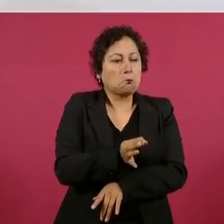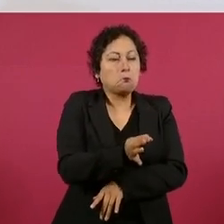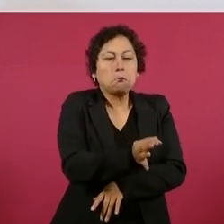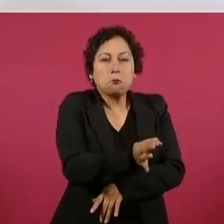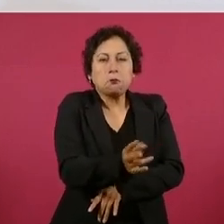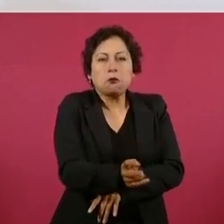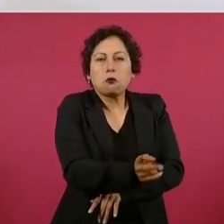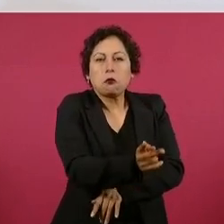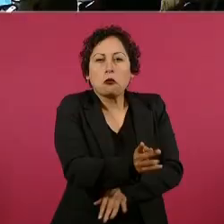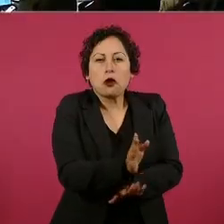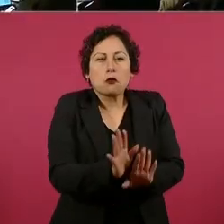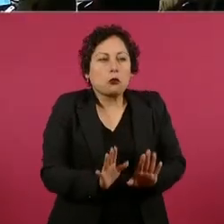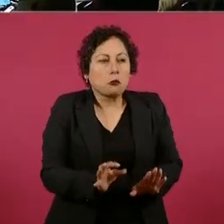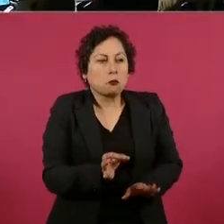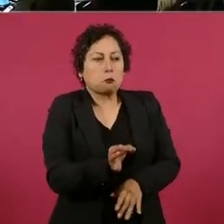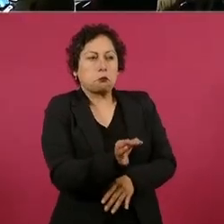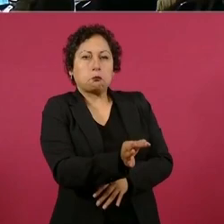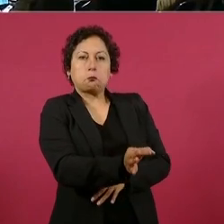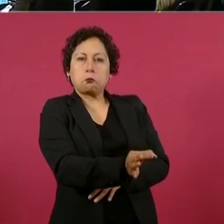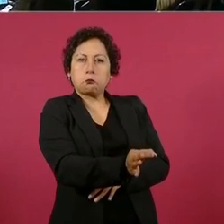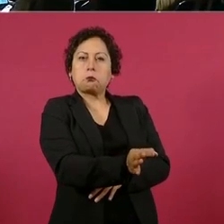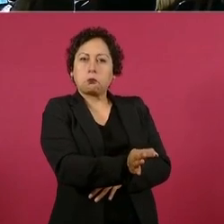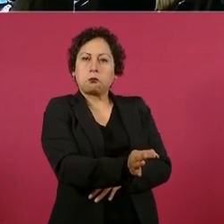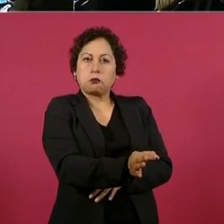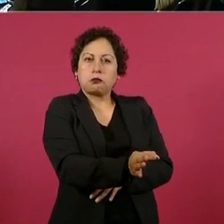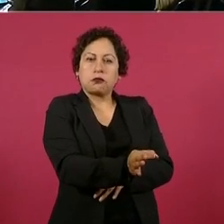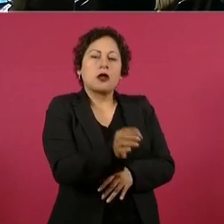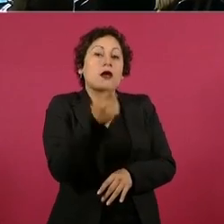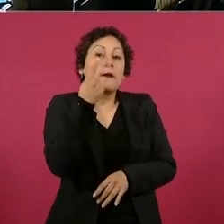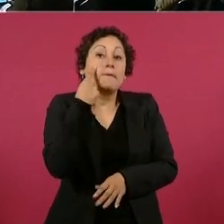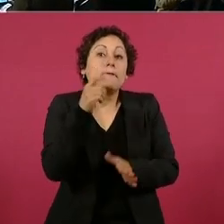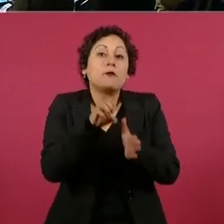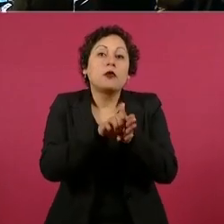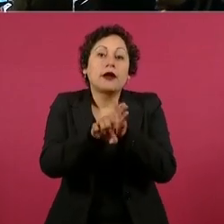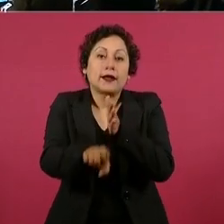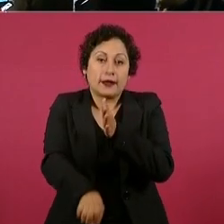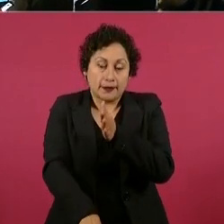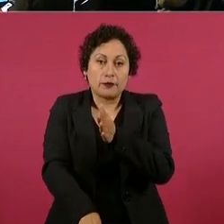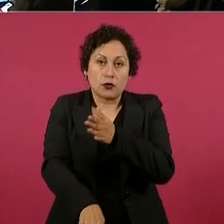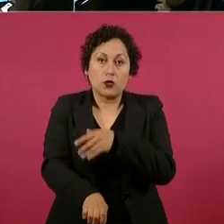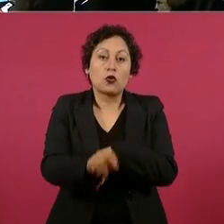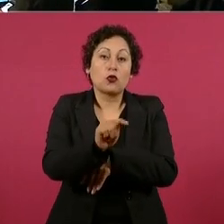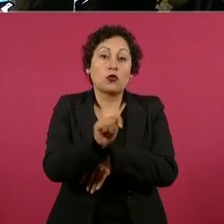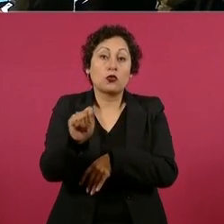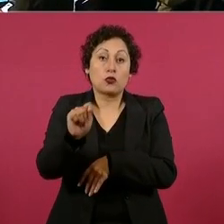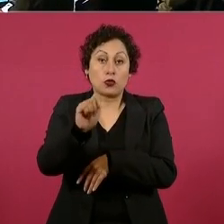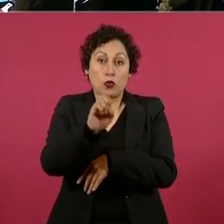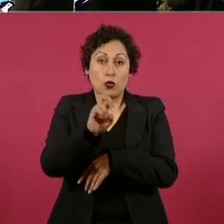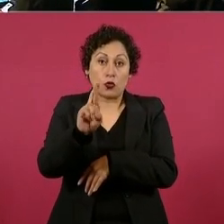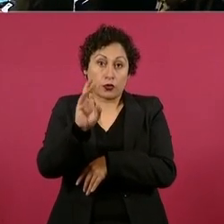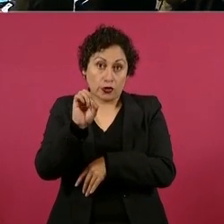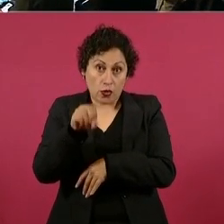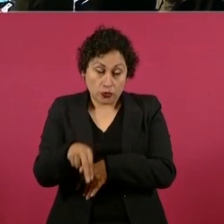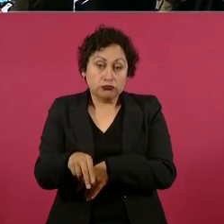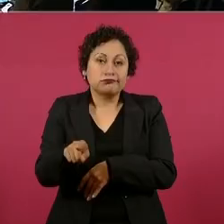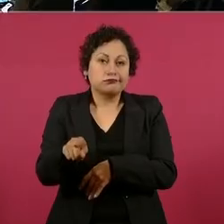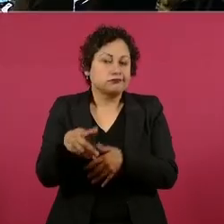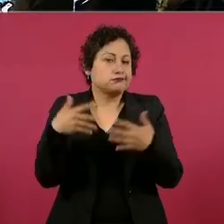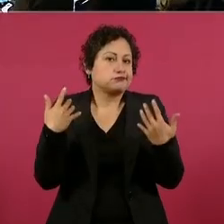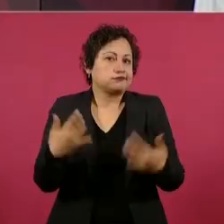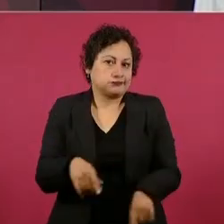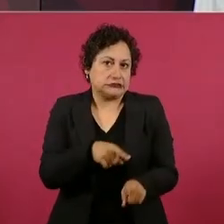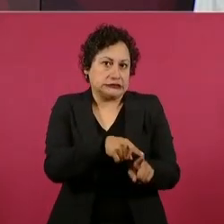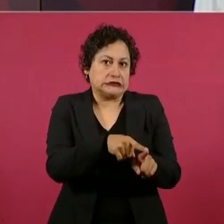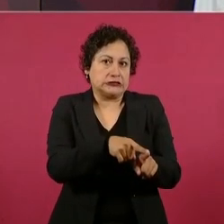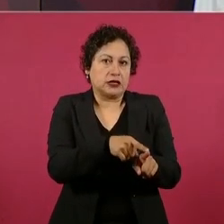Uno de esos pueblos es Torreón, Y así hay